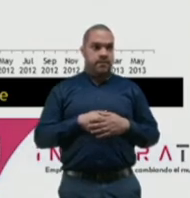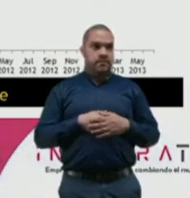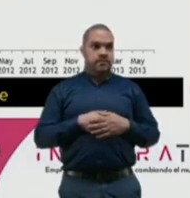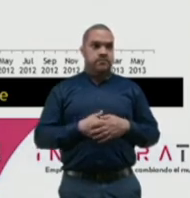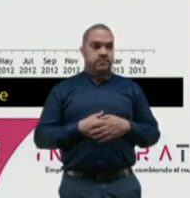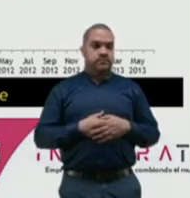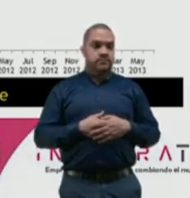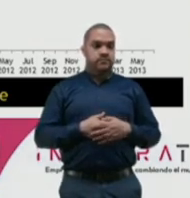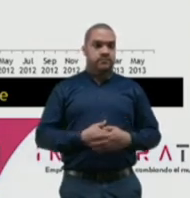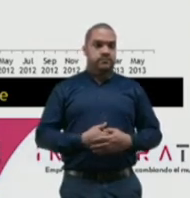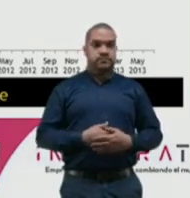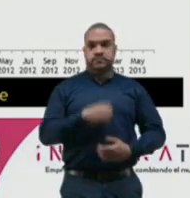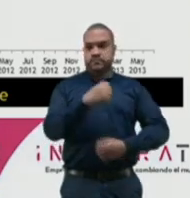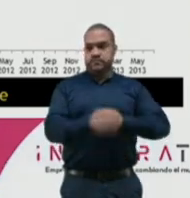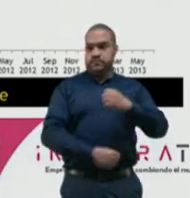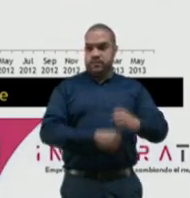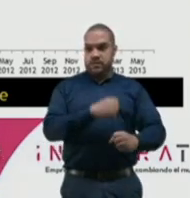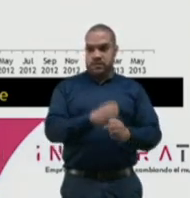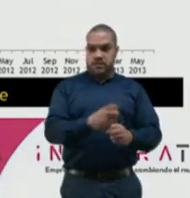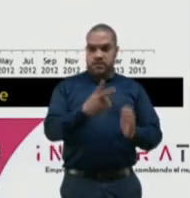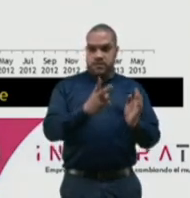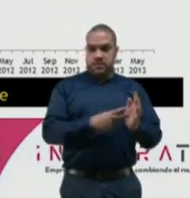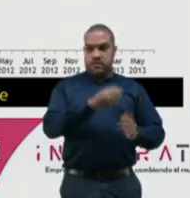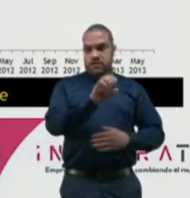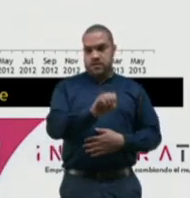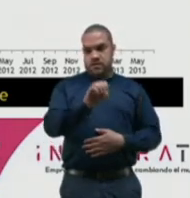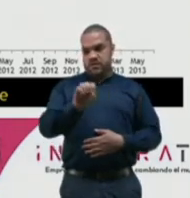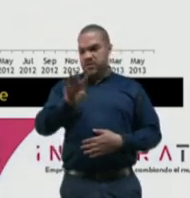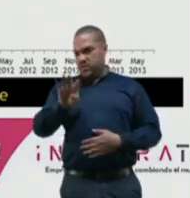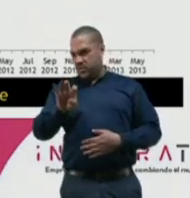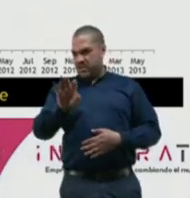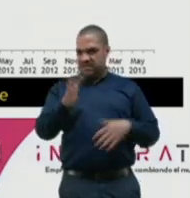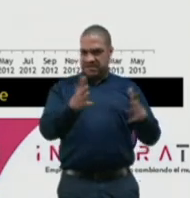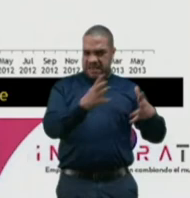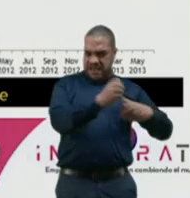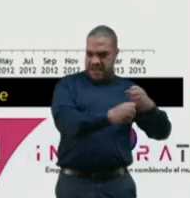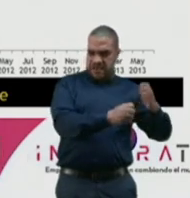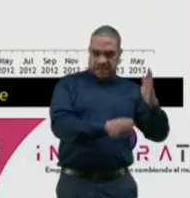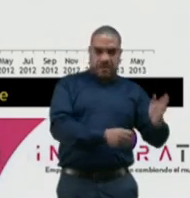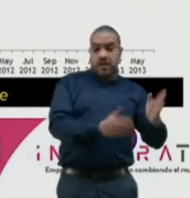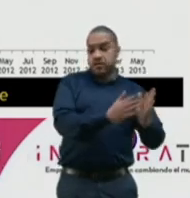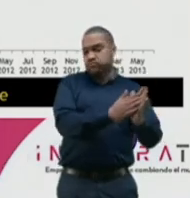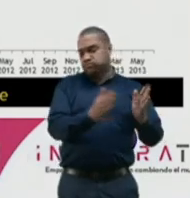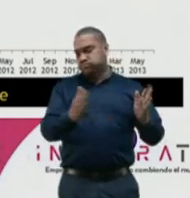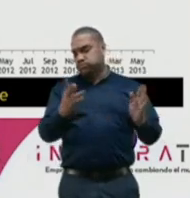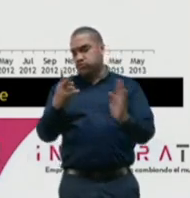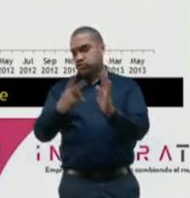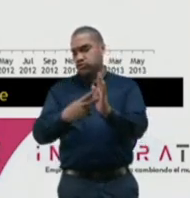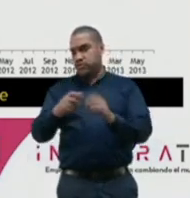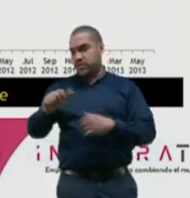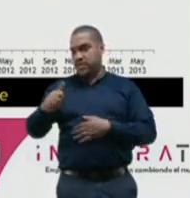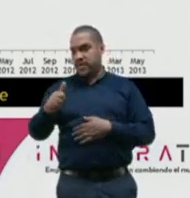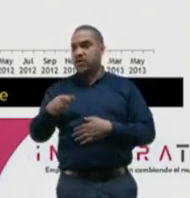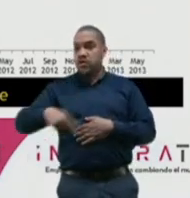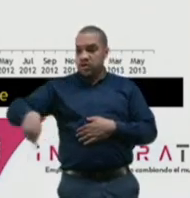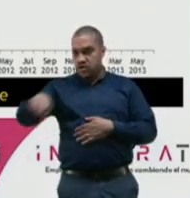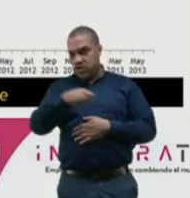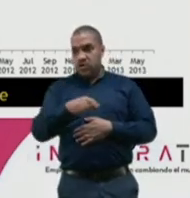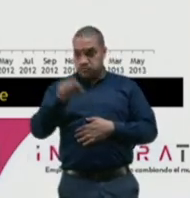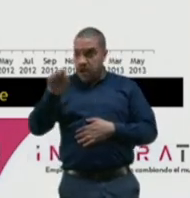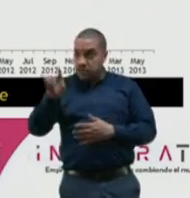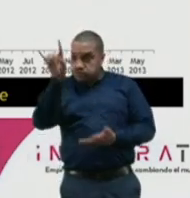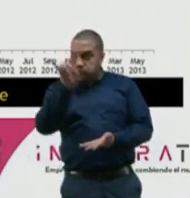Al final de 2009, tal vez al inicio de 2010, permitimos que Waze estuviera en todas partes. Ustedes podían bajar Waze en